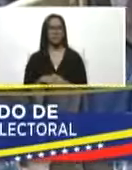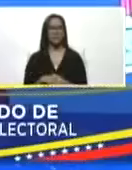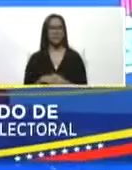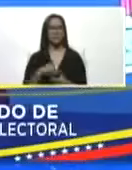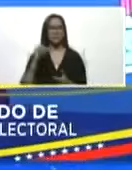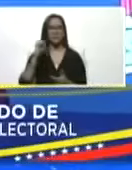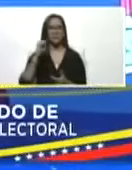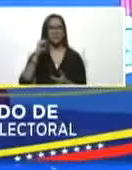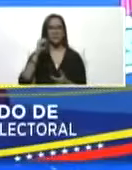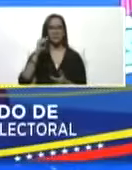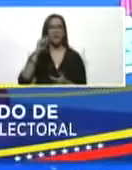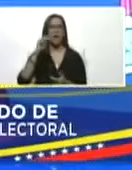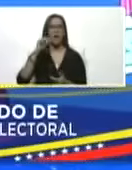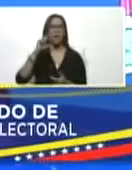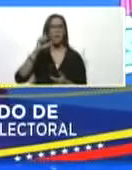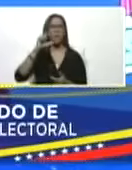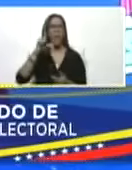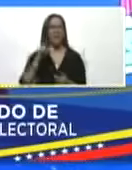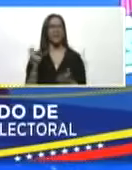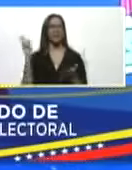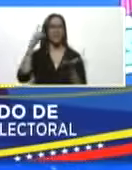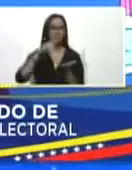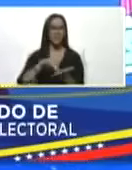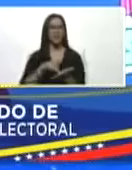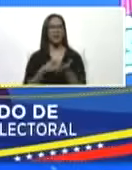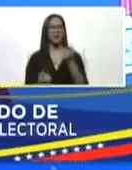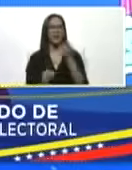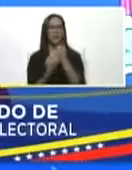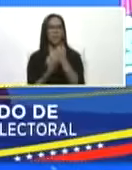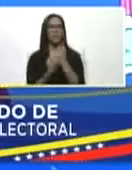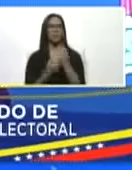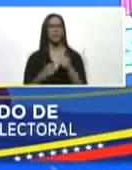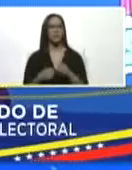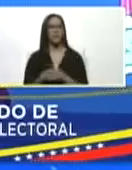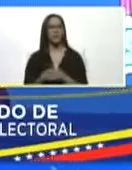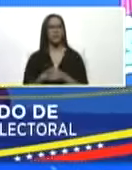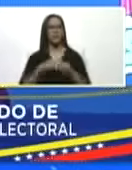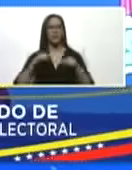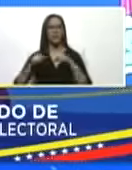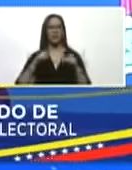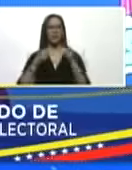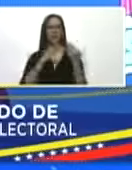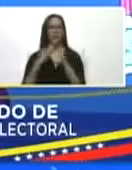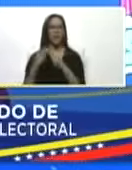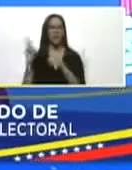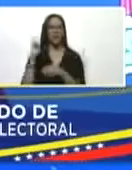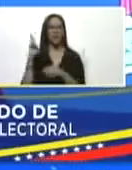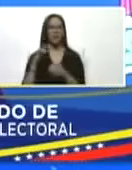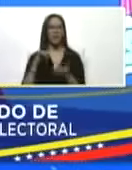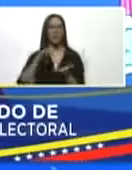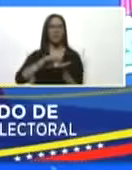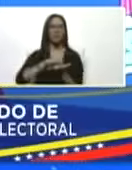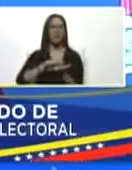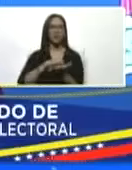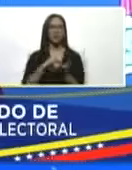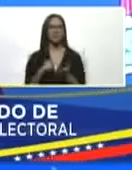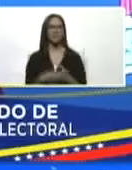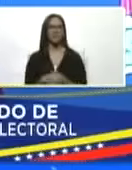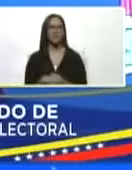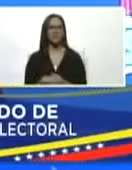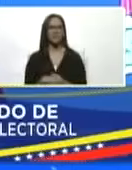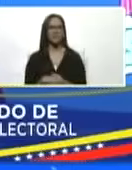Samuel Moncada, que se viene de refuerzo con el mandato de las comunidades venezolanas en Nueva York.